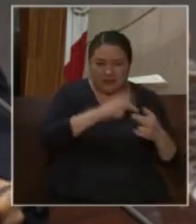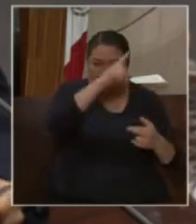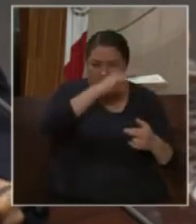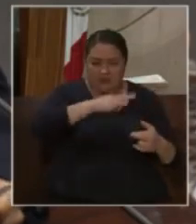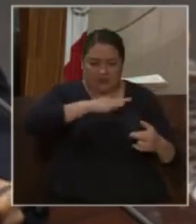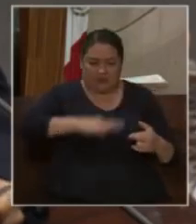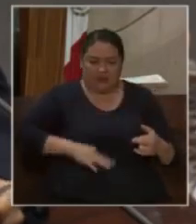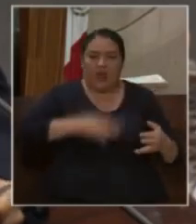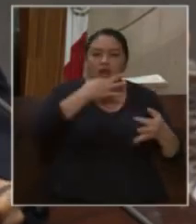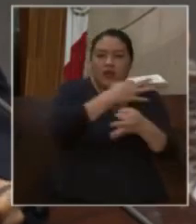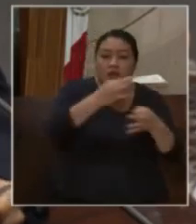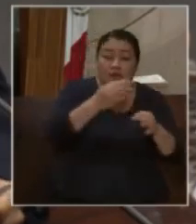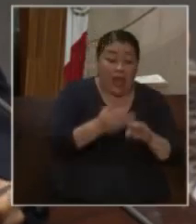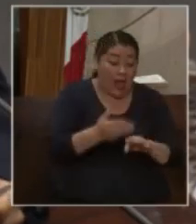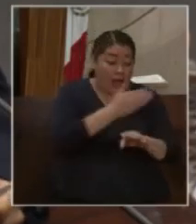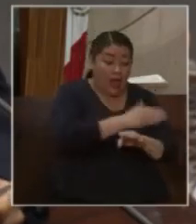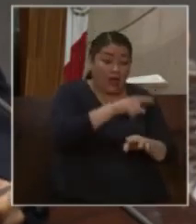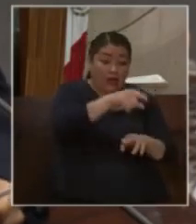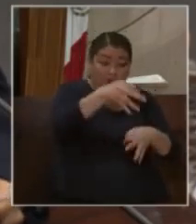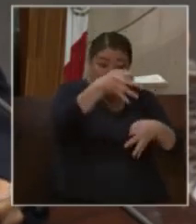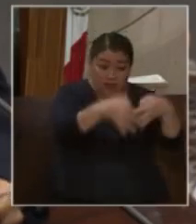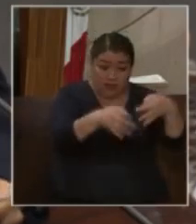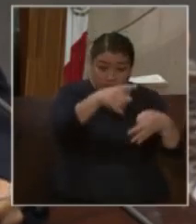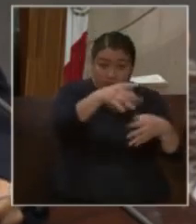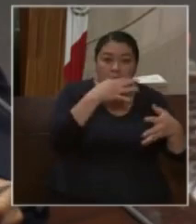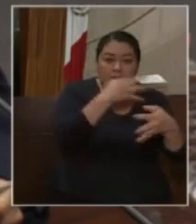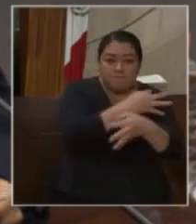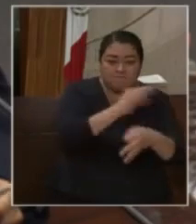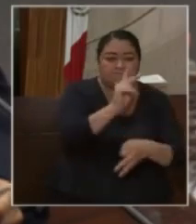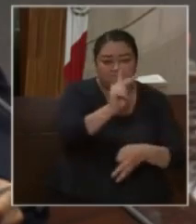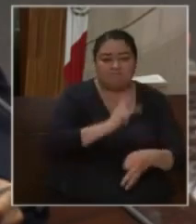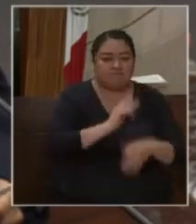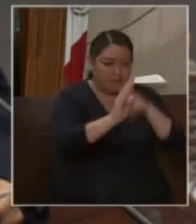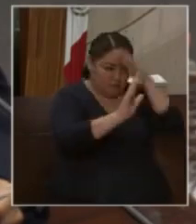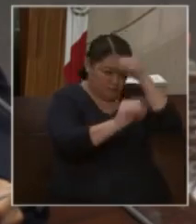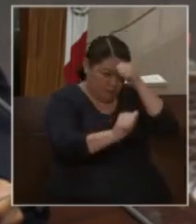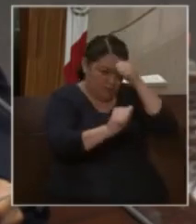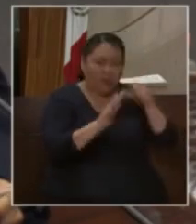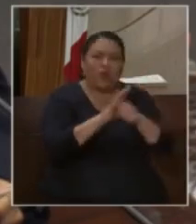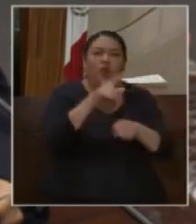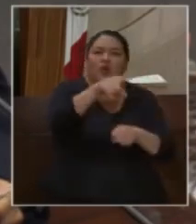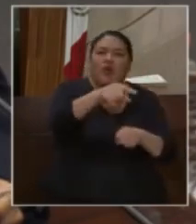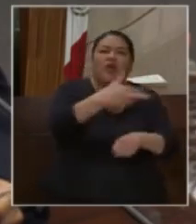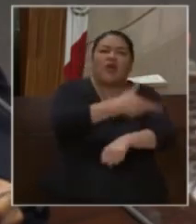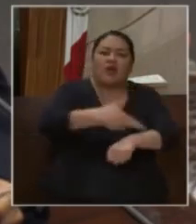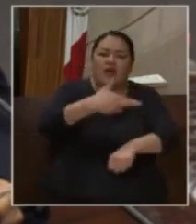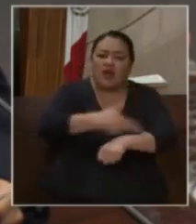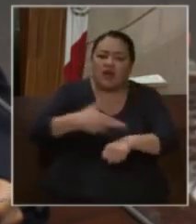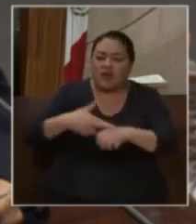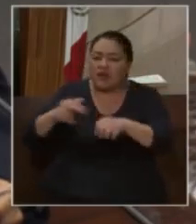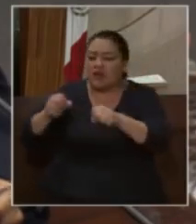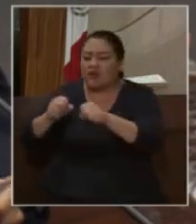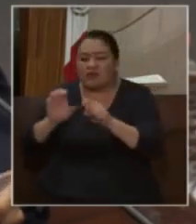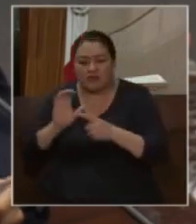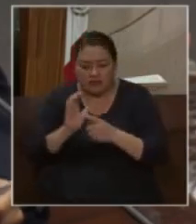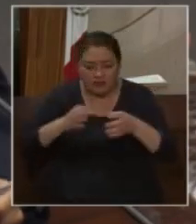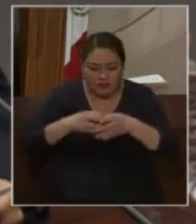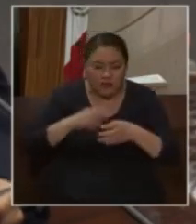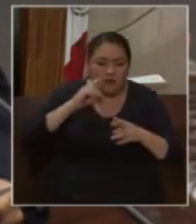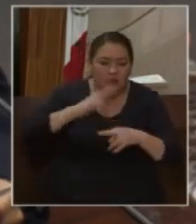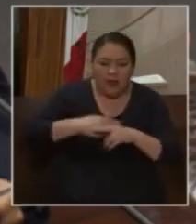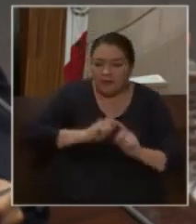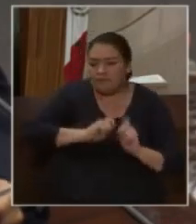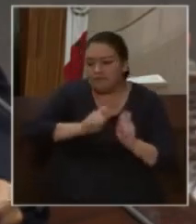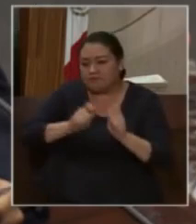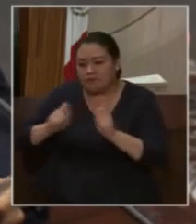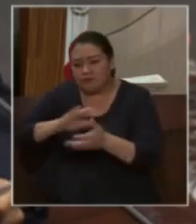la resolución del Tribunal Local, que a su vez consideró, conforme a derecho, la asignación de las regidurías por el principio de representación proporcional